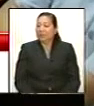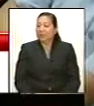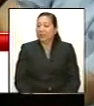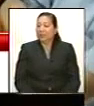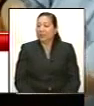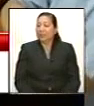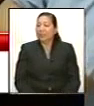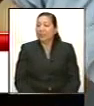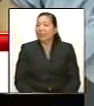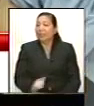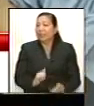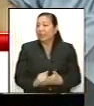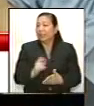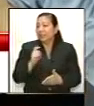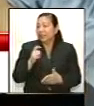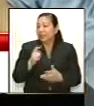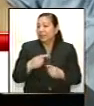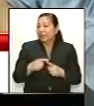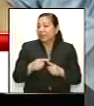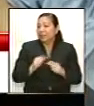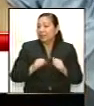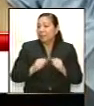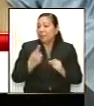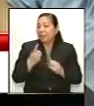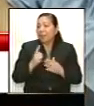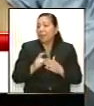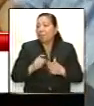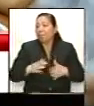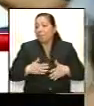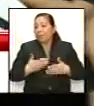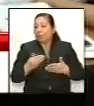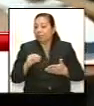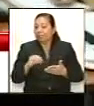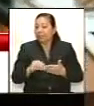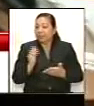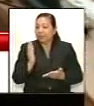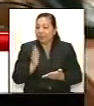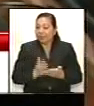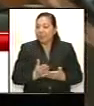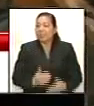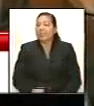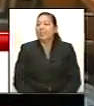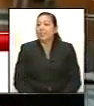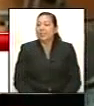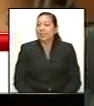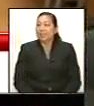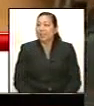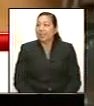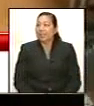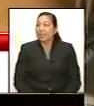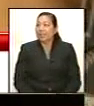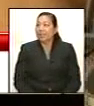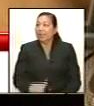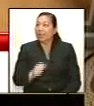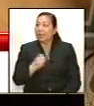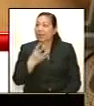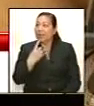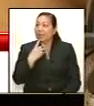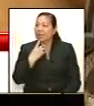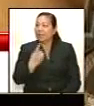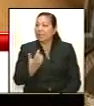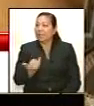inmediata, ¿no? Y que se requiere de una serie de actores para poder encontrar una solución frente a ella. Lo que quería mencionar era